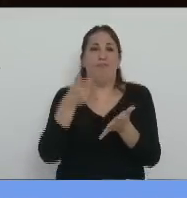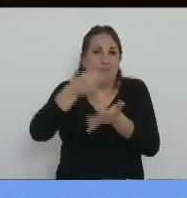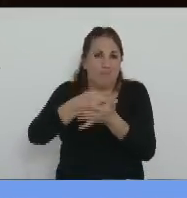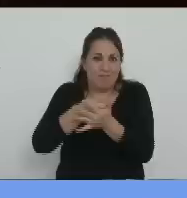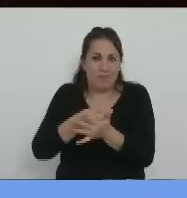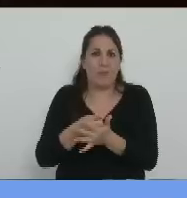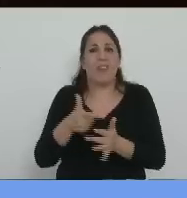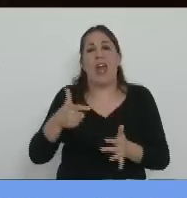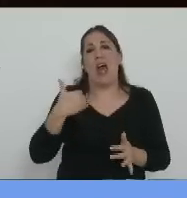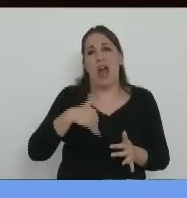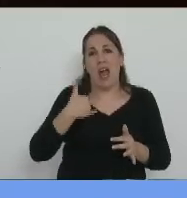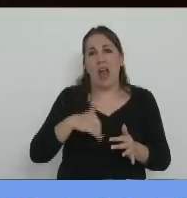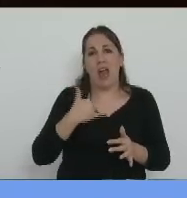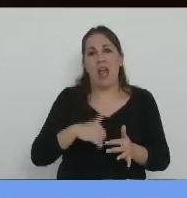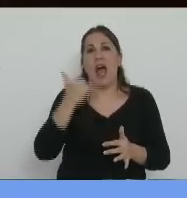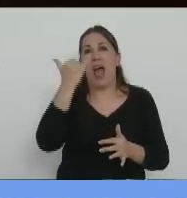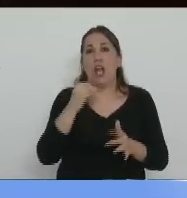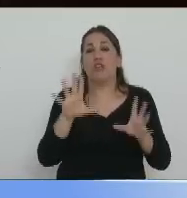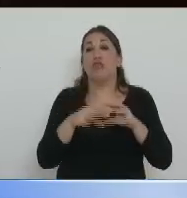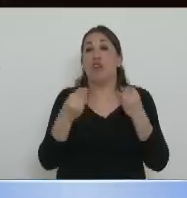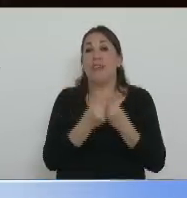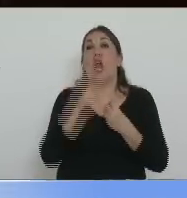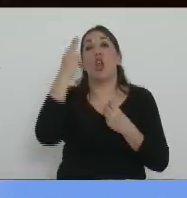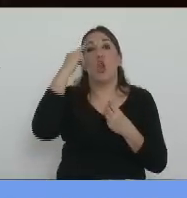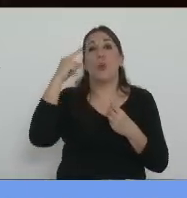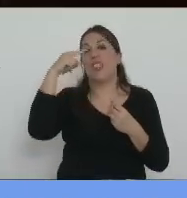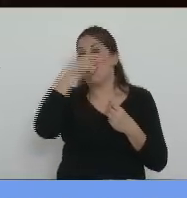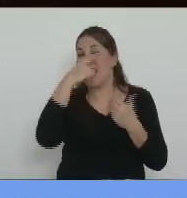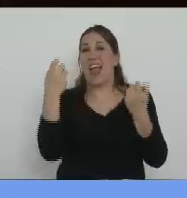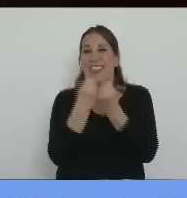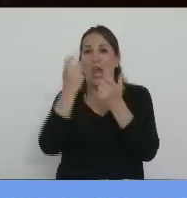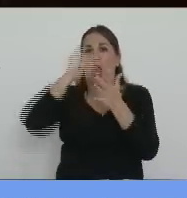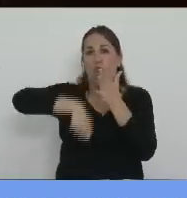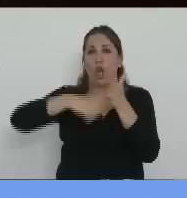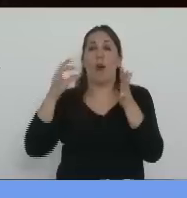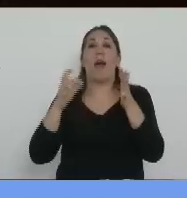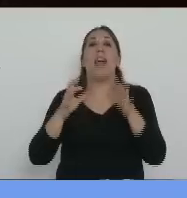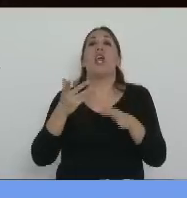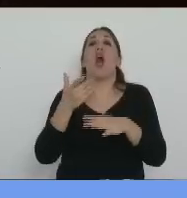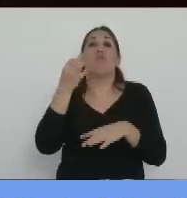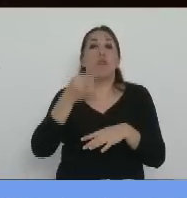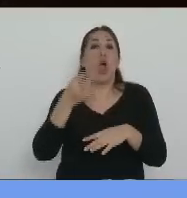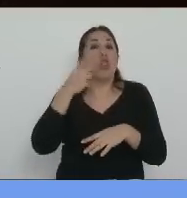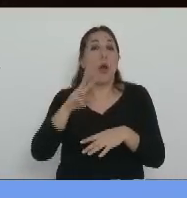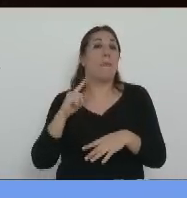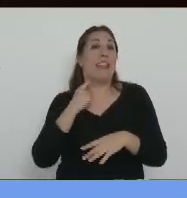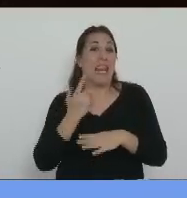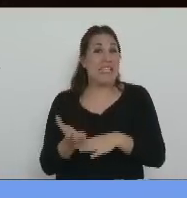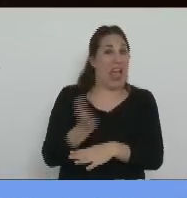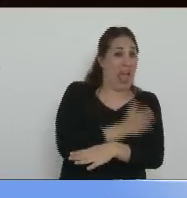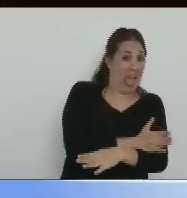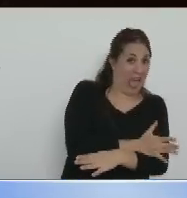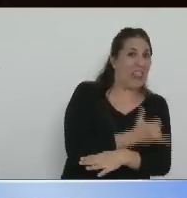la argentina tiene 97 convenios antes del 2013 había 11 convenios bilaterales